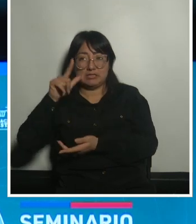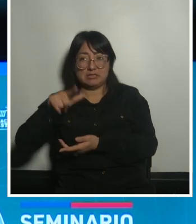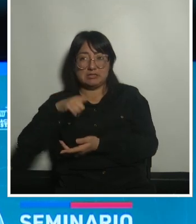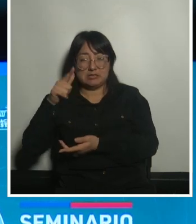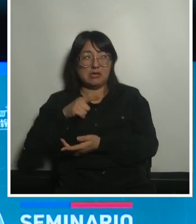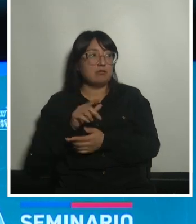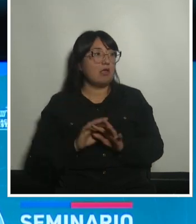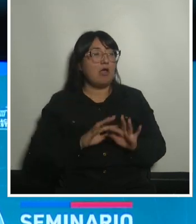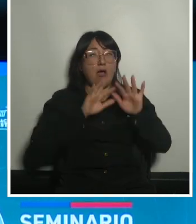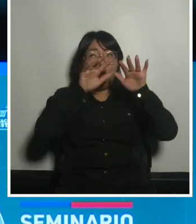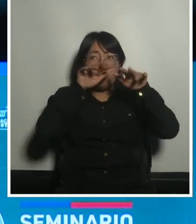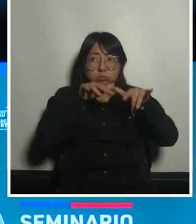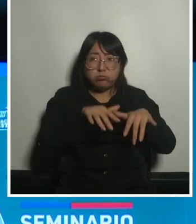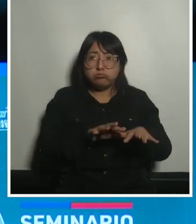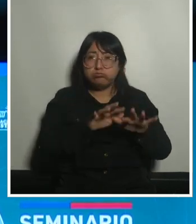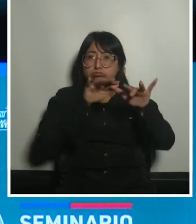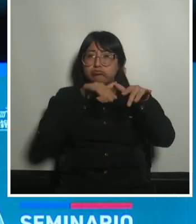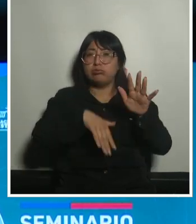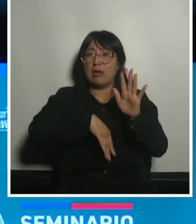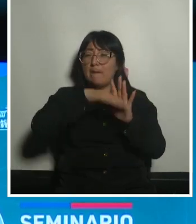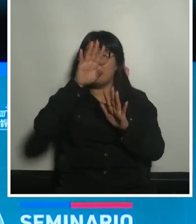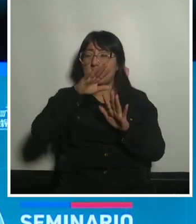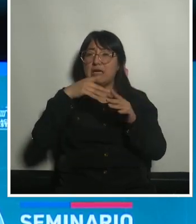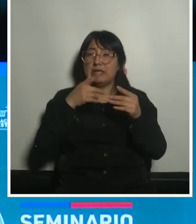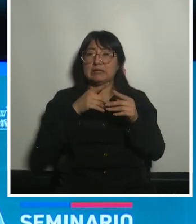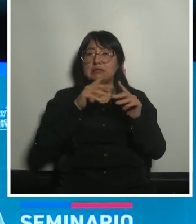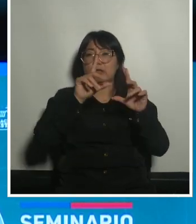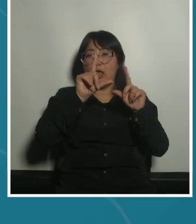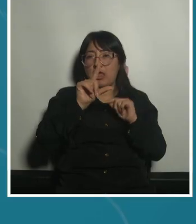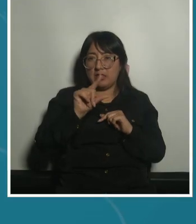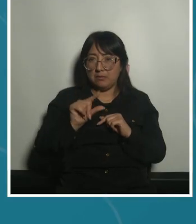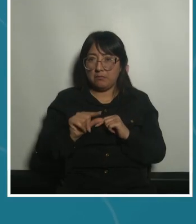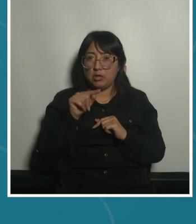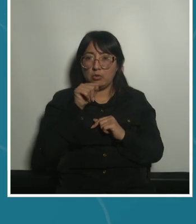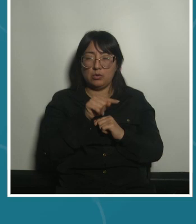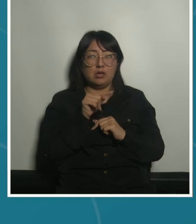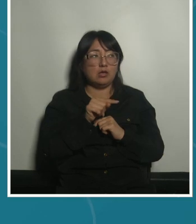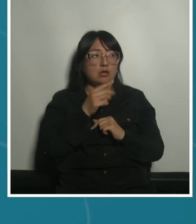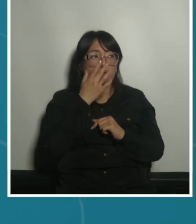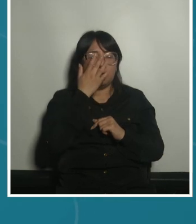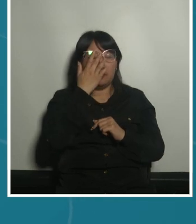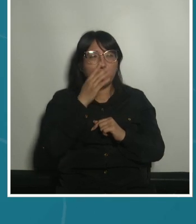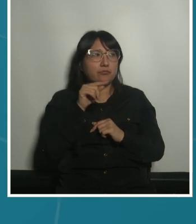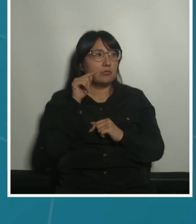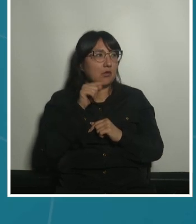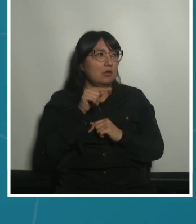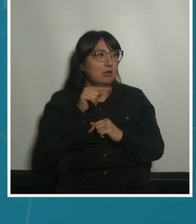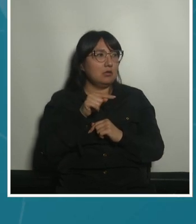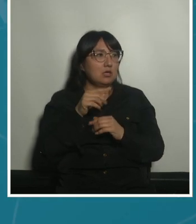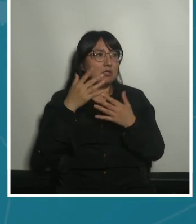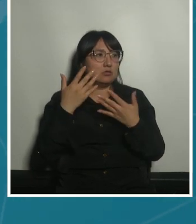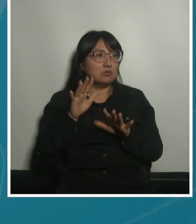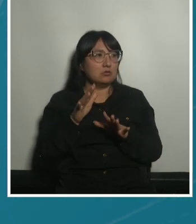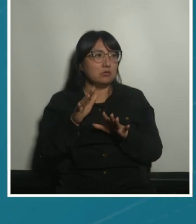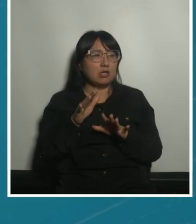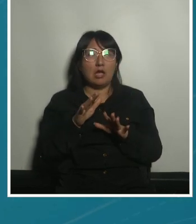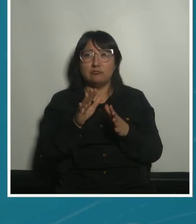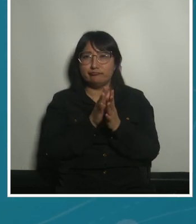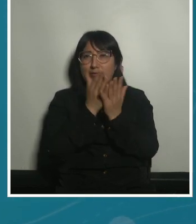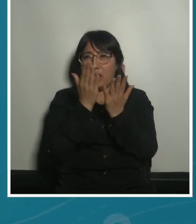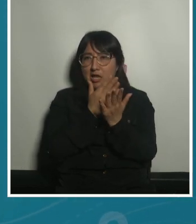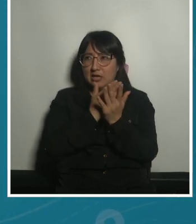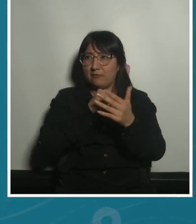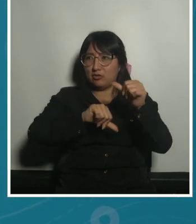más intensas se asocian con fases cálidas enos. Y así han sido también las bravesas históricas documentadas en literatura científica desde el